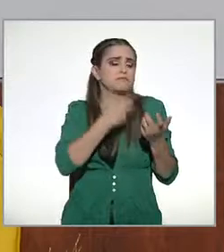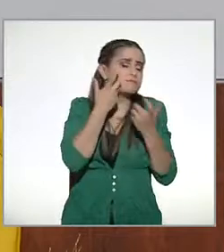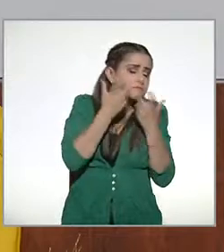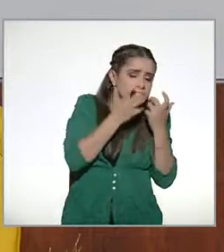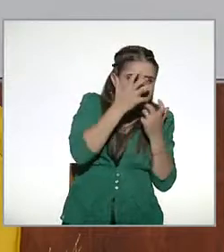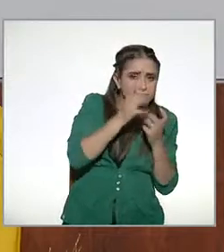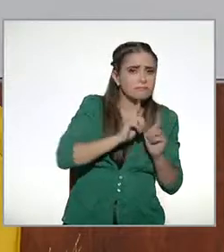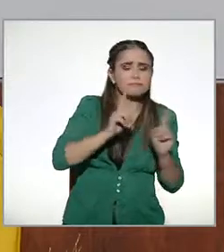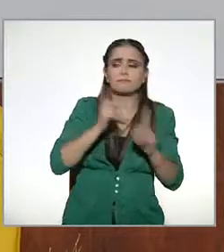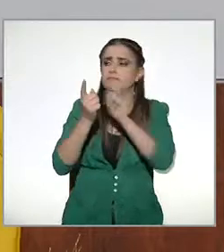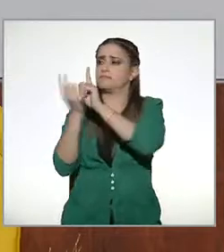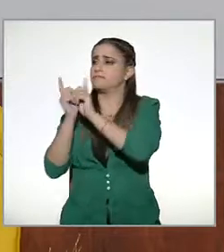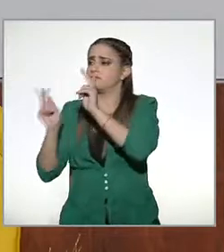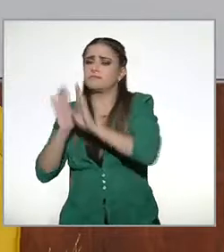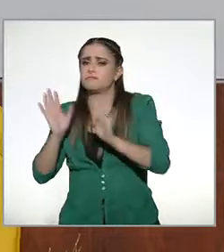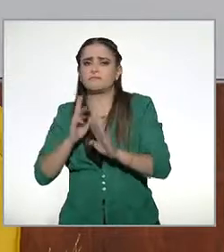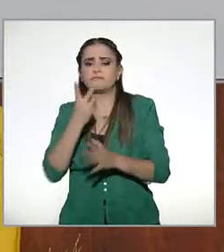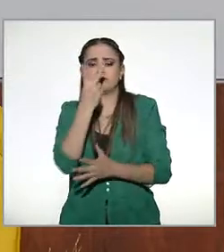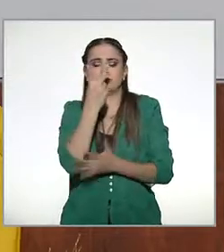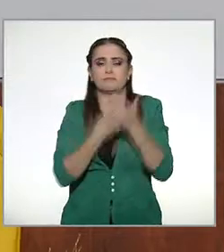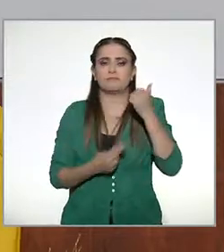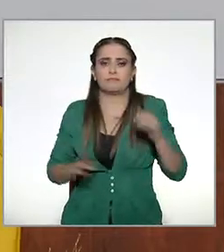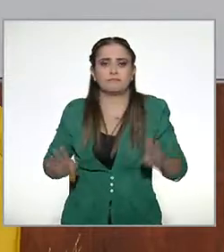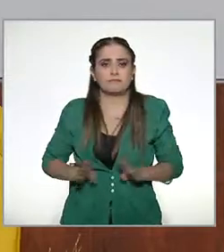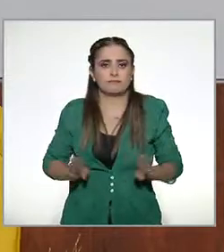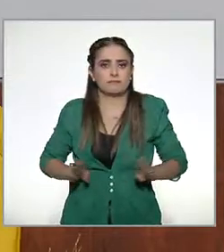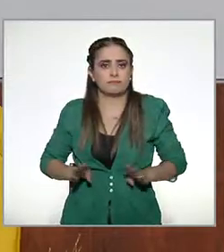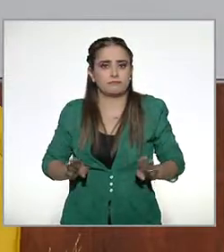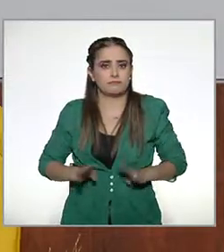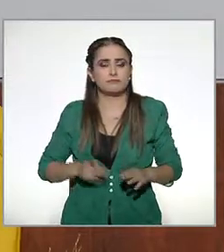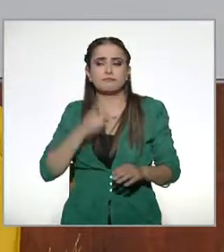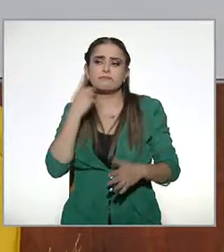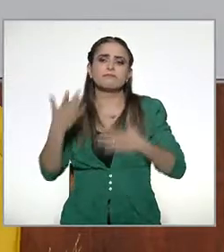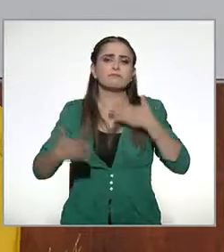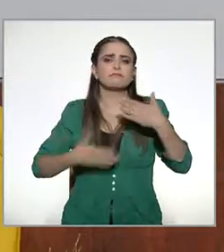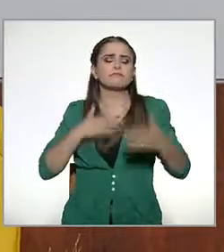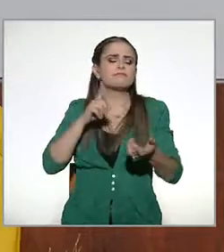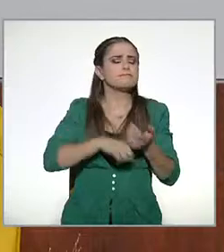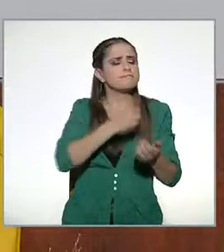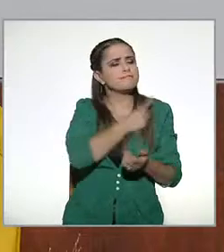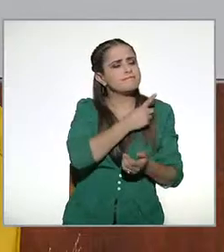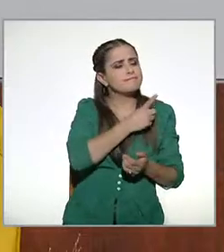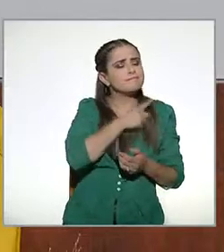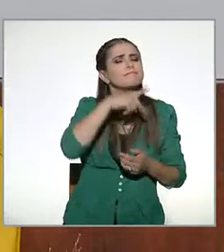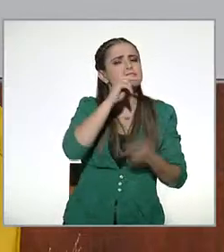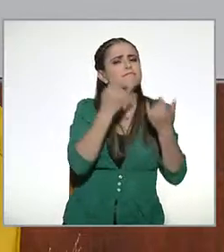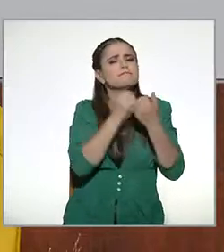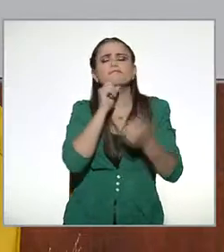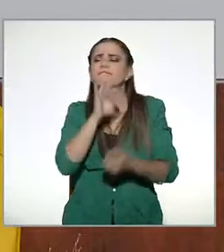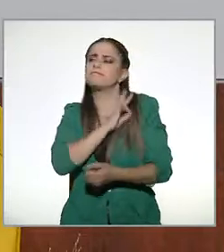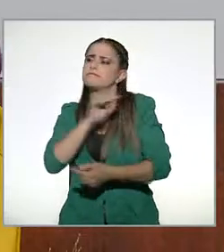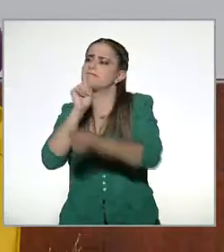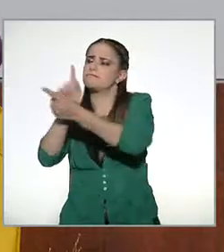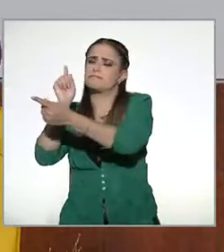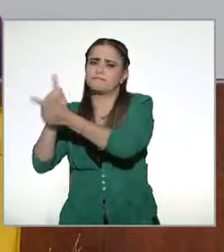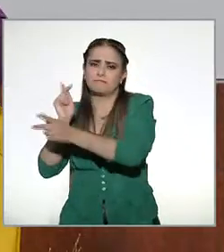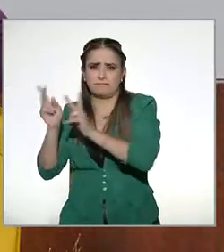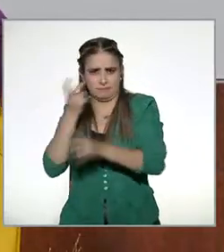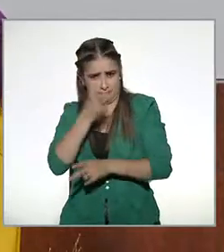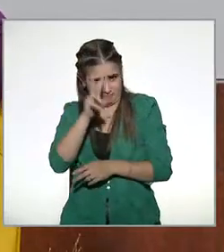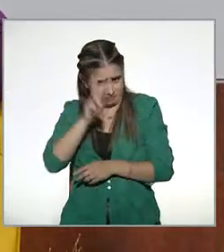extrovertidas sino que tienen un poco de ambas son personas que disfrutan su soledad pero que también saben estar con otros